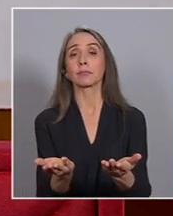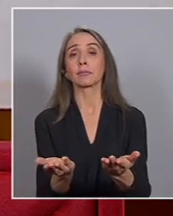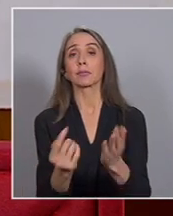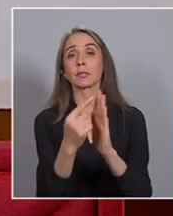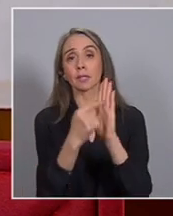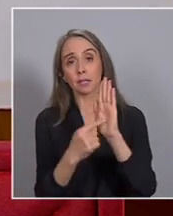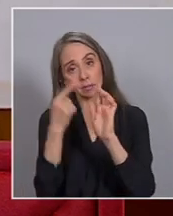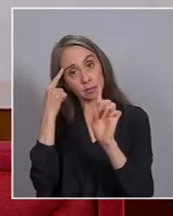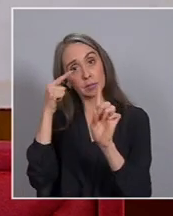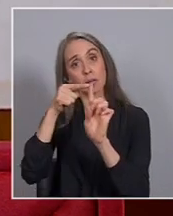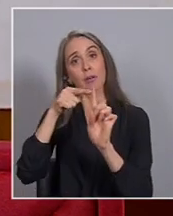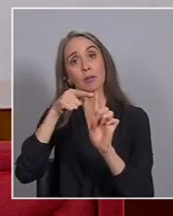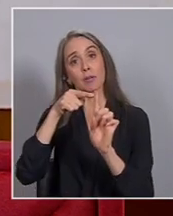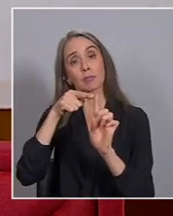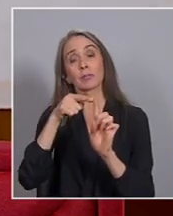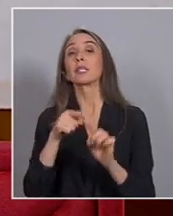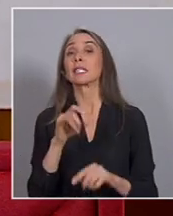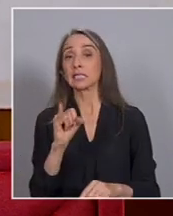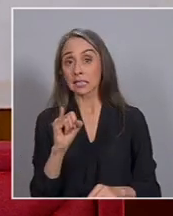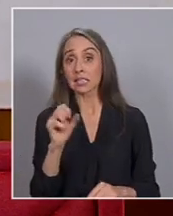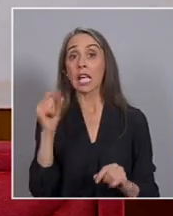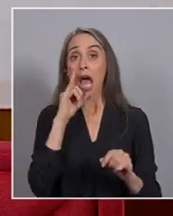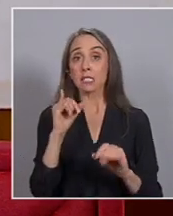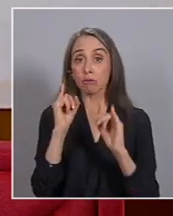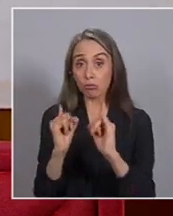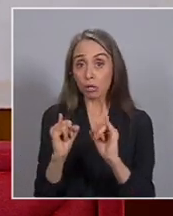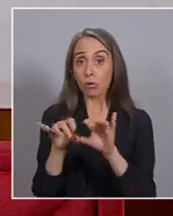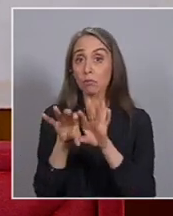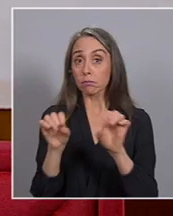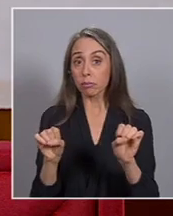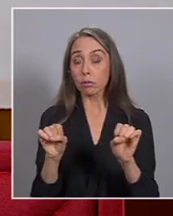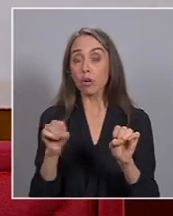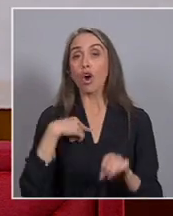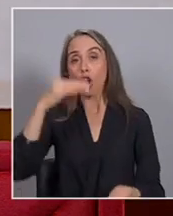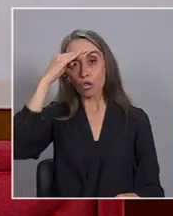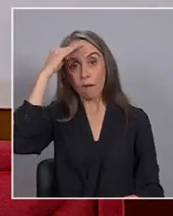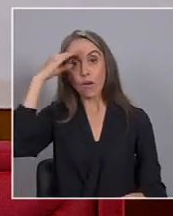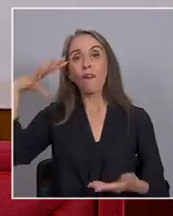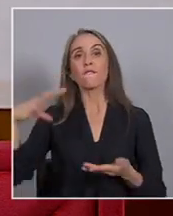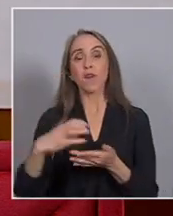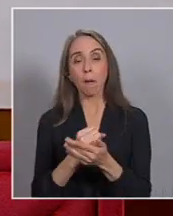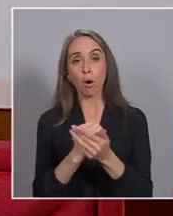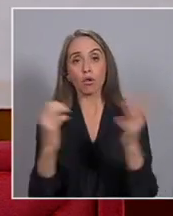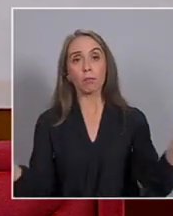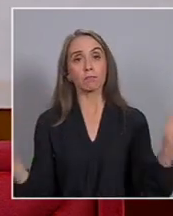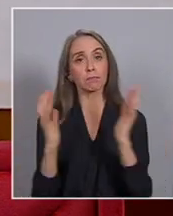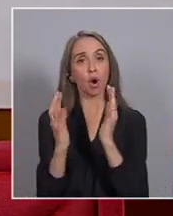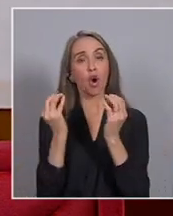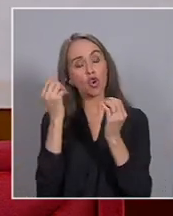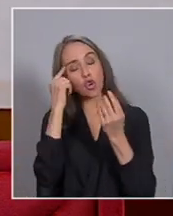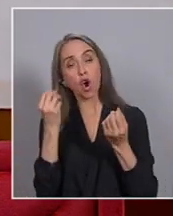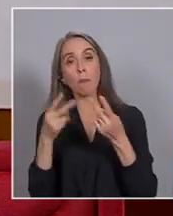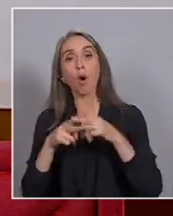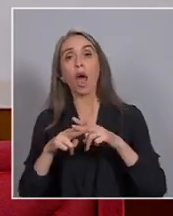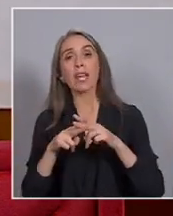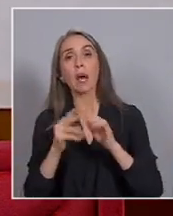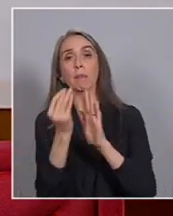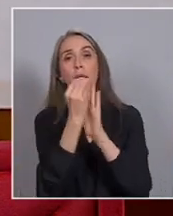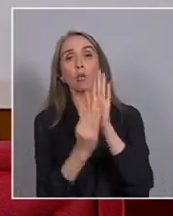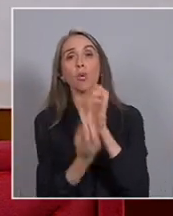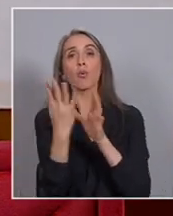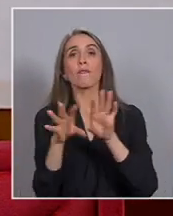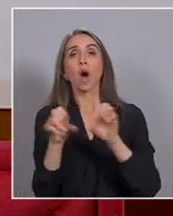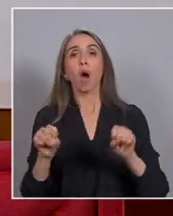este espíritu. Y si es así, confío en que lograremos encontrar las herramientas para construir un nuevo pacto